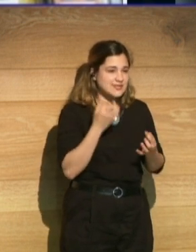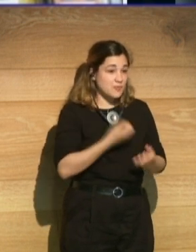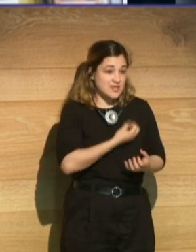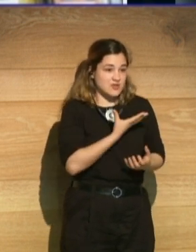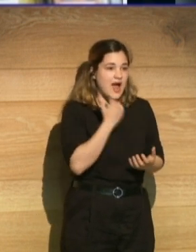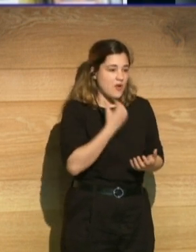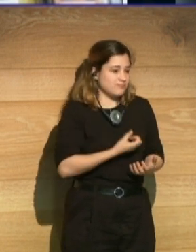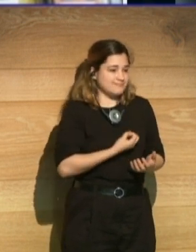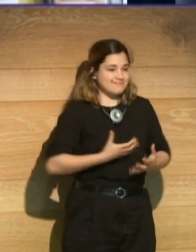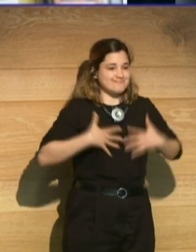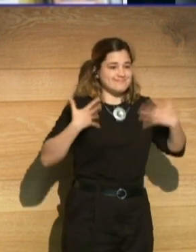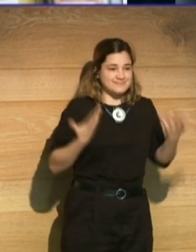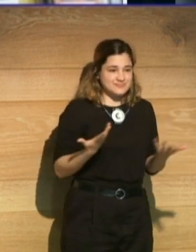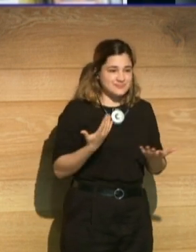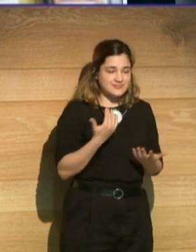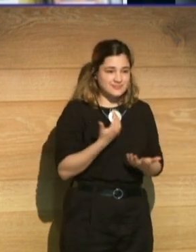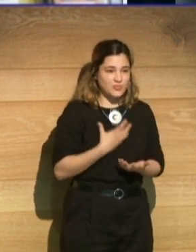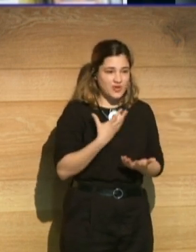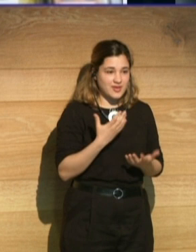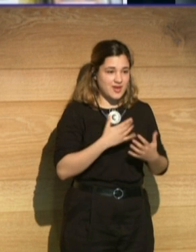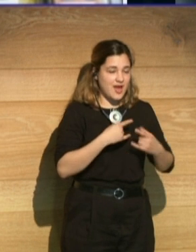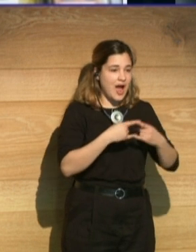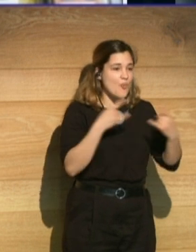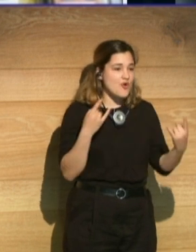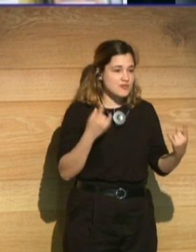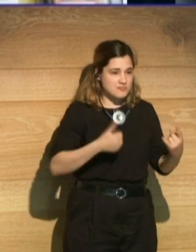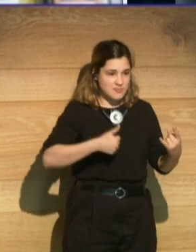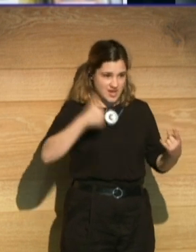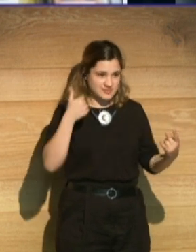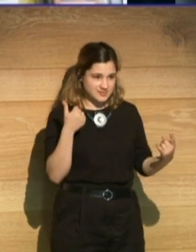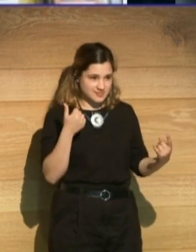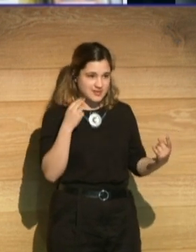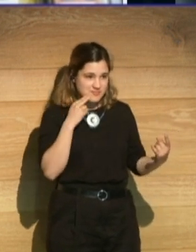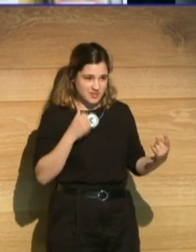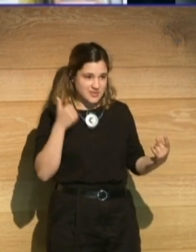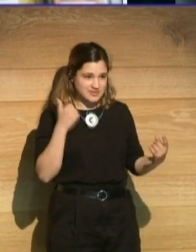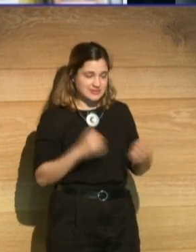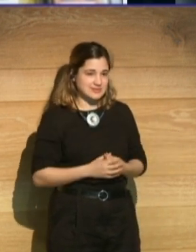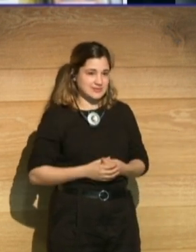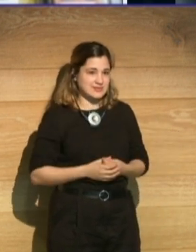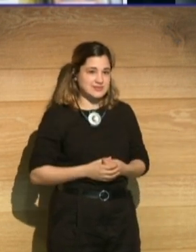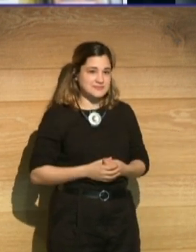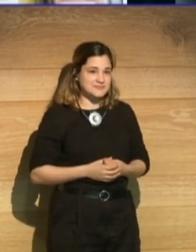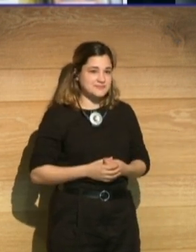algo apasionante, quizá tal vez más que el amor. El gran filósofo escocés